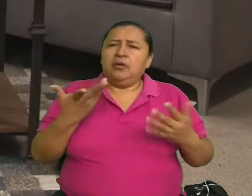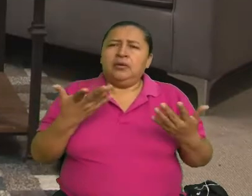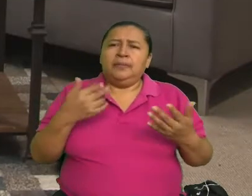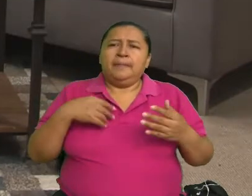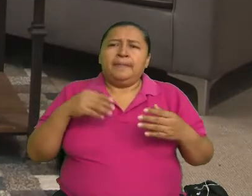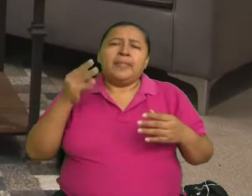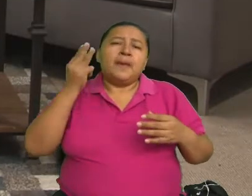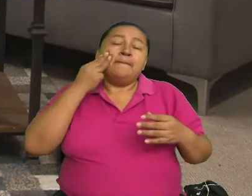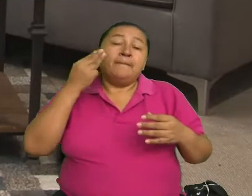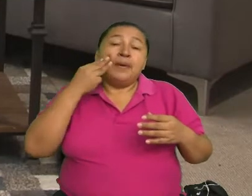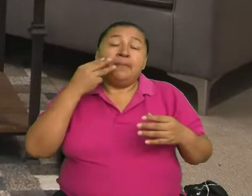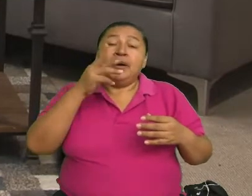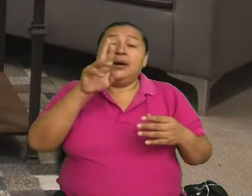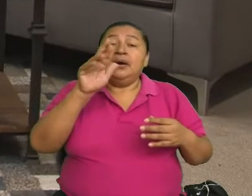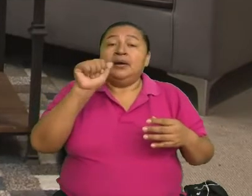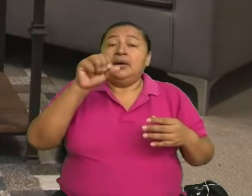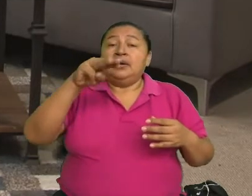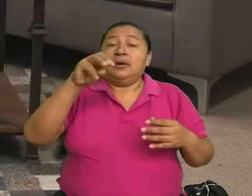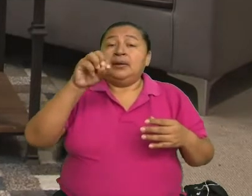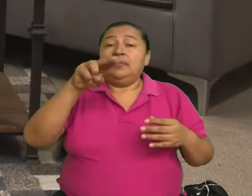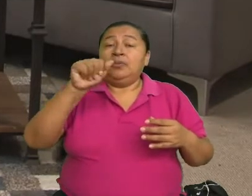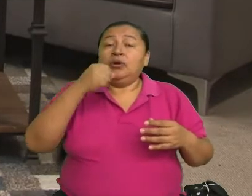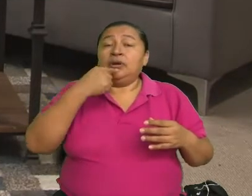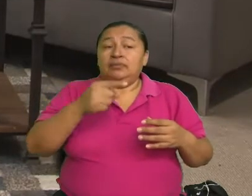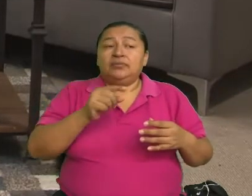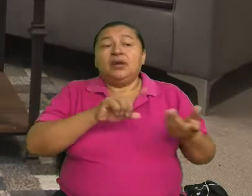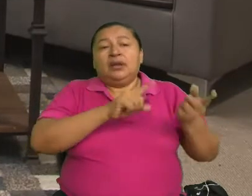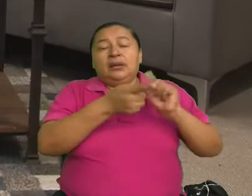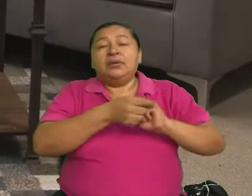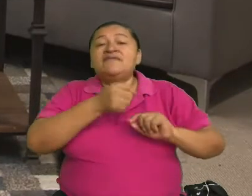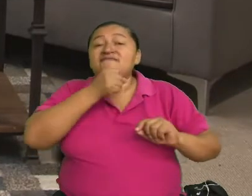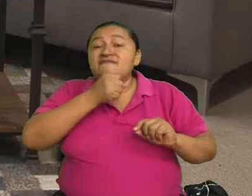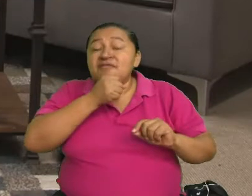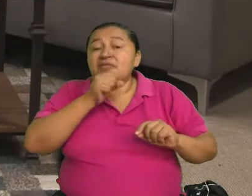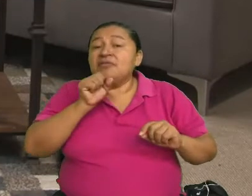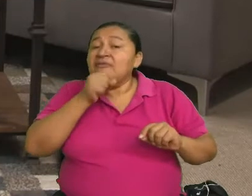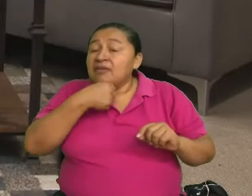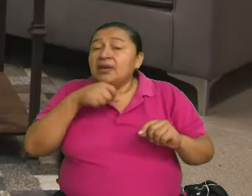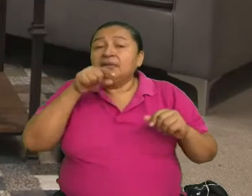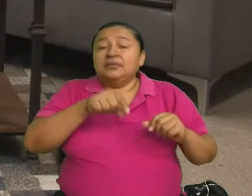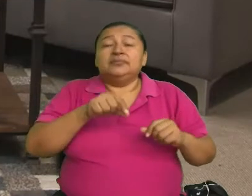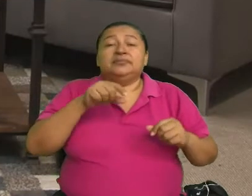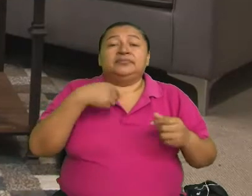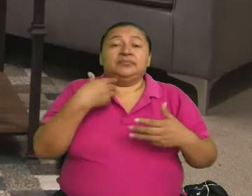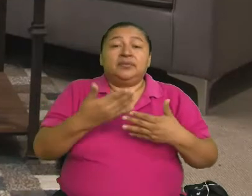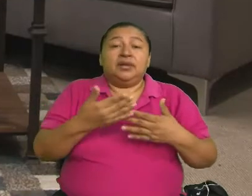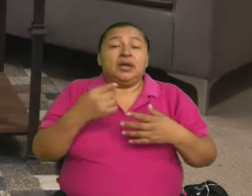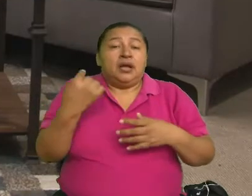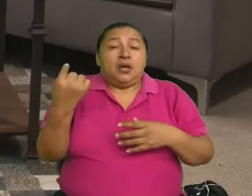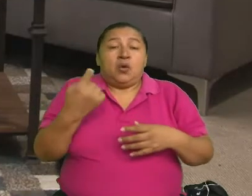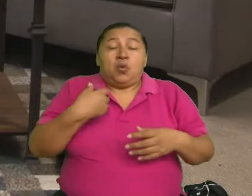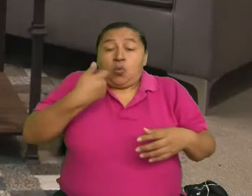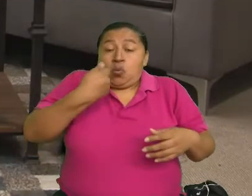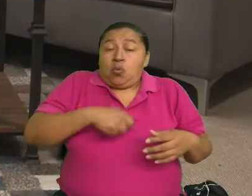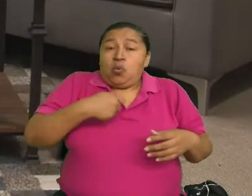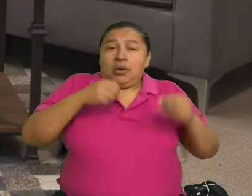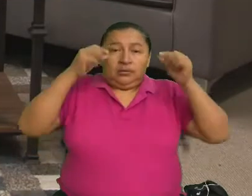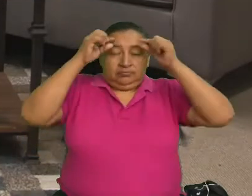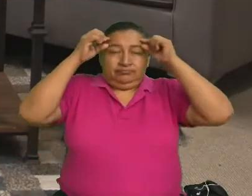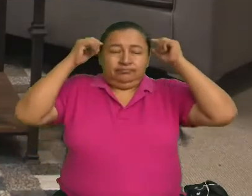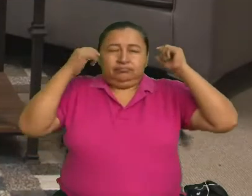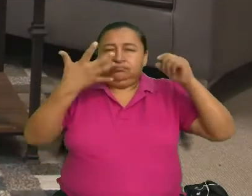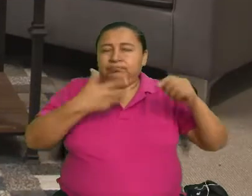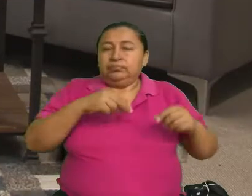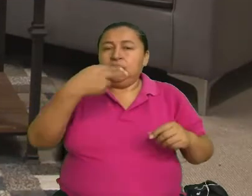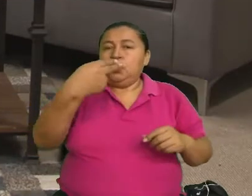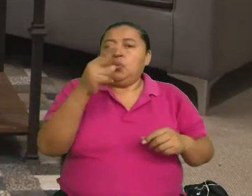la mamá Ramona, ahora lo sustituyó el viejo y la vieja. Okay. Es el que más se baila. Sí, sí. Las húngaras, un